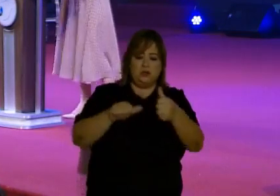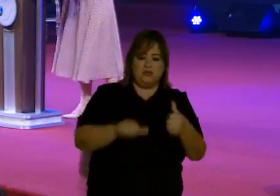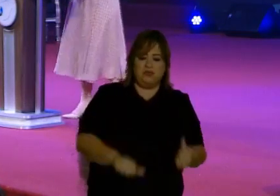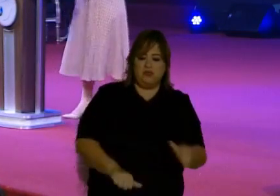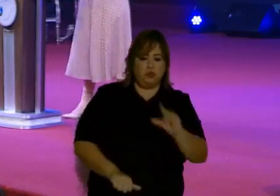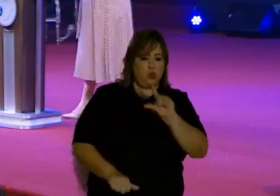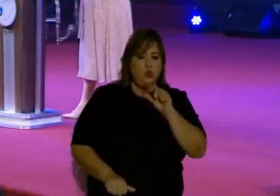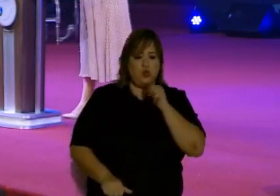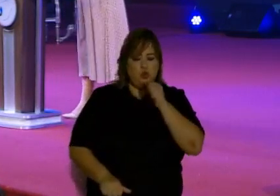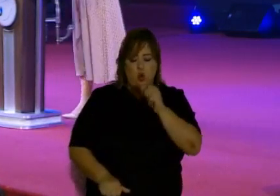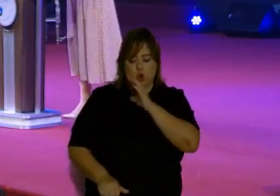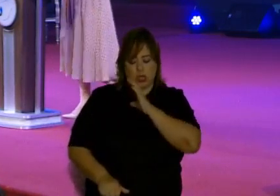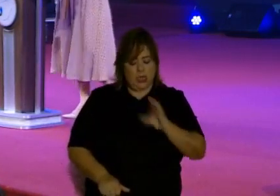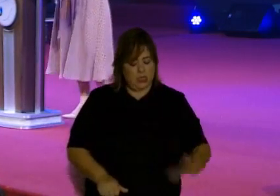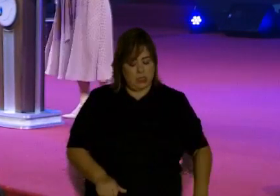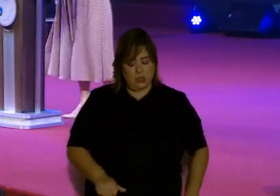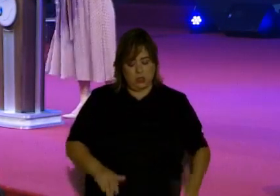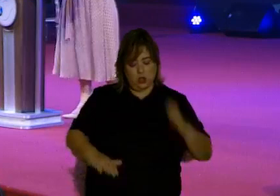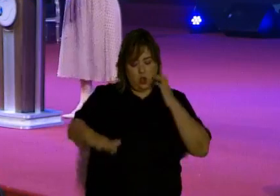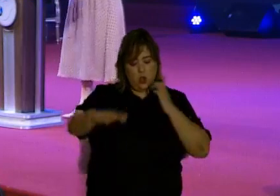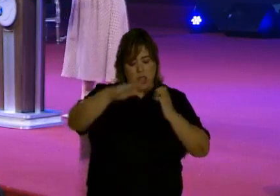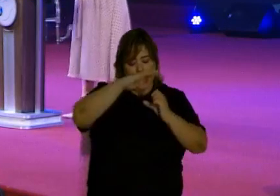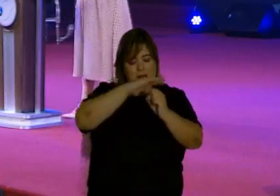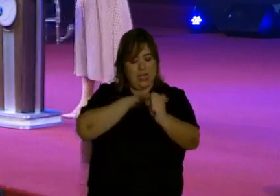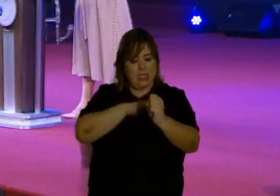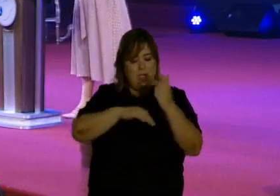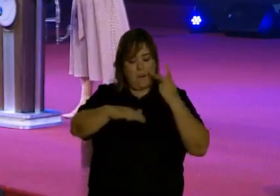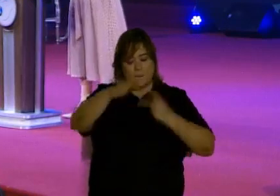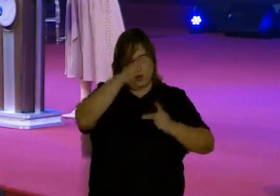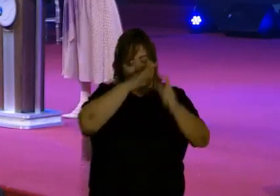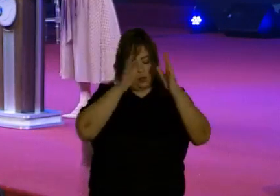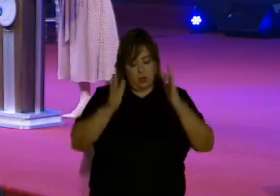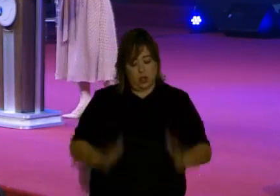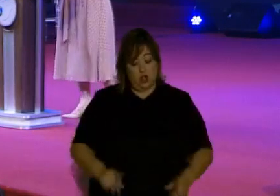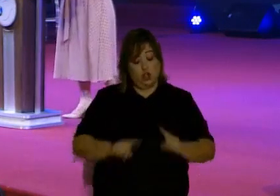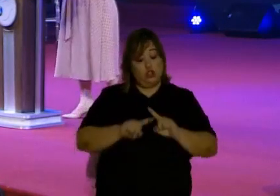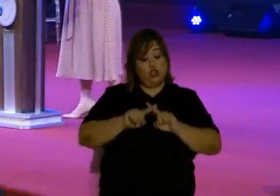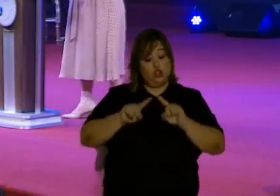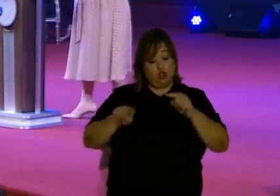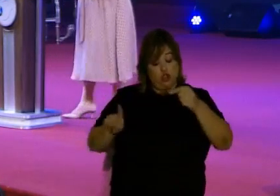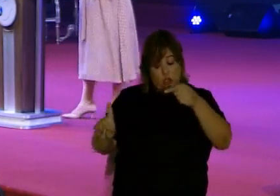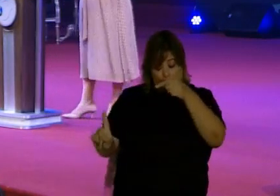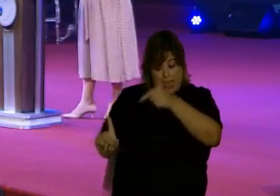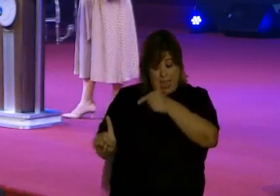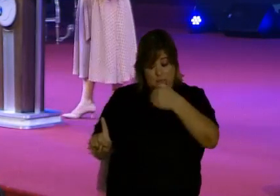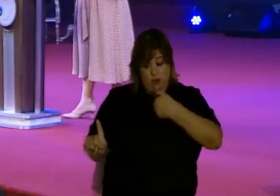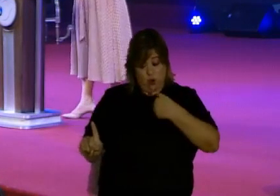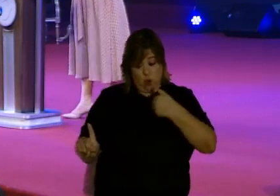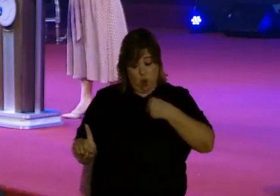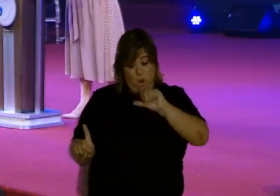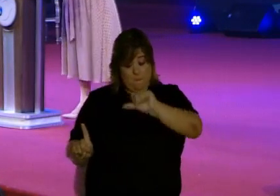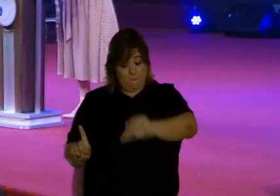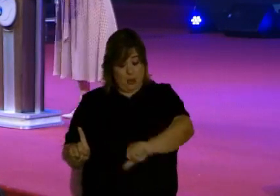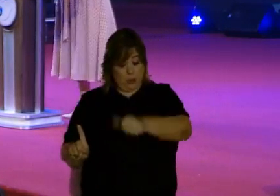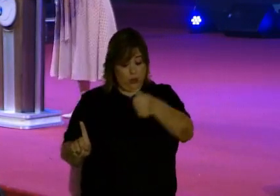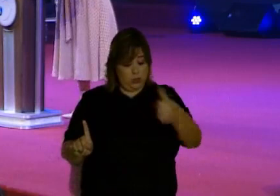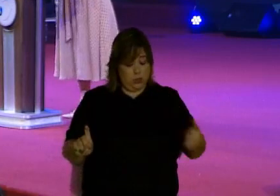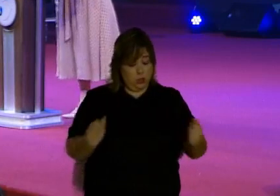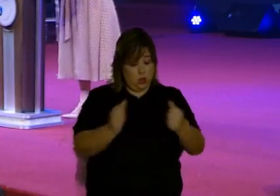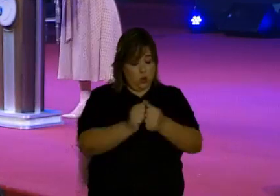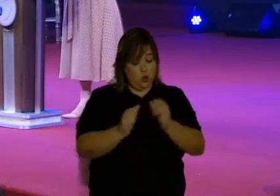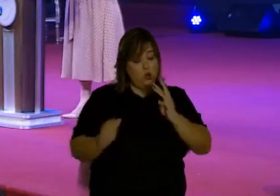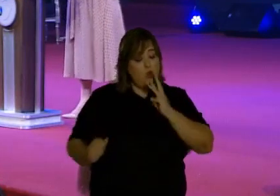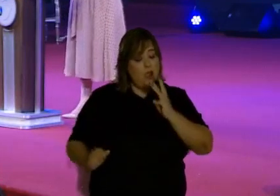profeta? Juan le respondió diciendo: yo bautizo con agua, mas en medio de vosotros está uno a